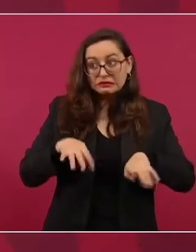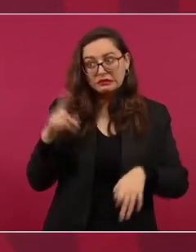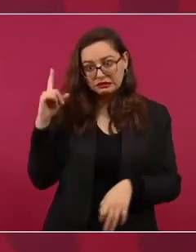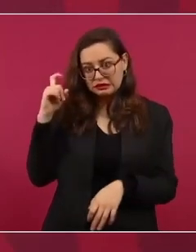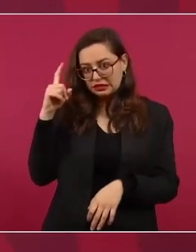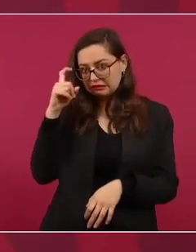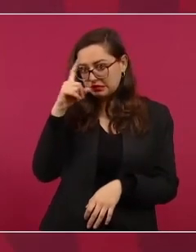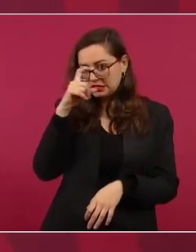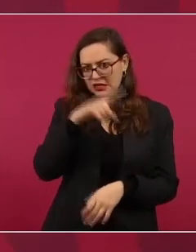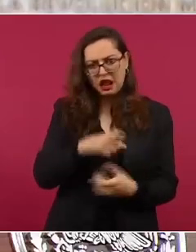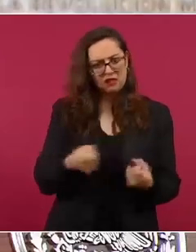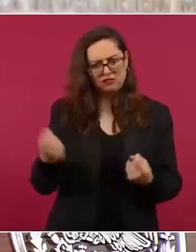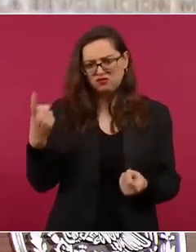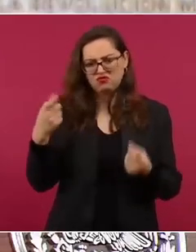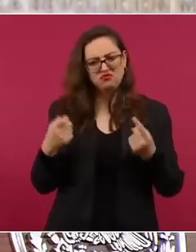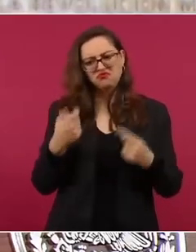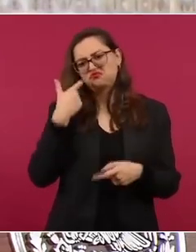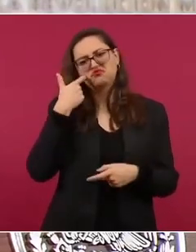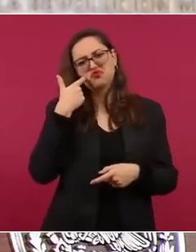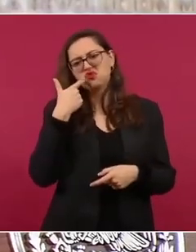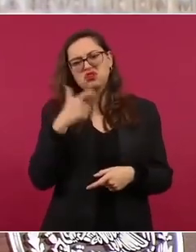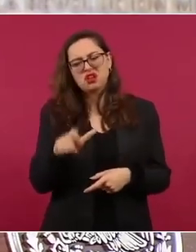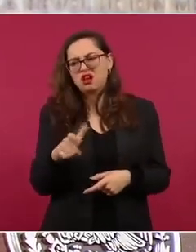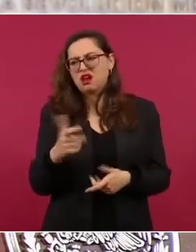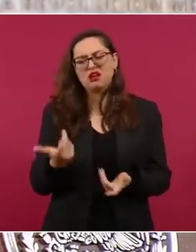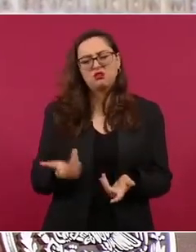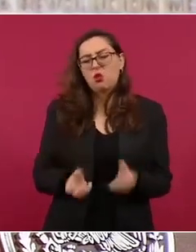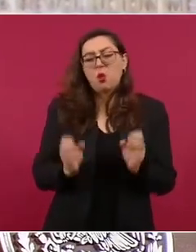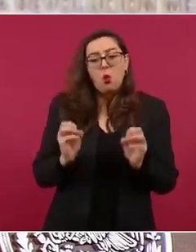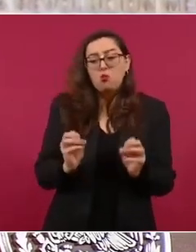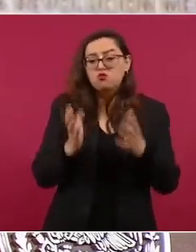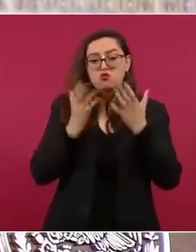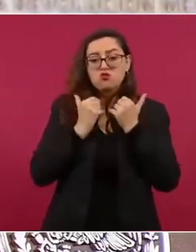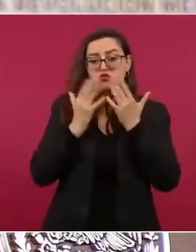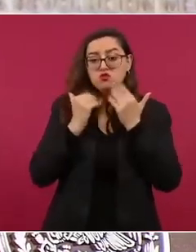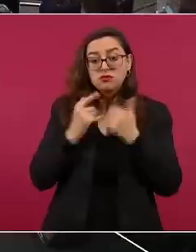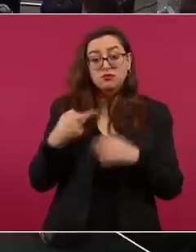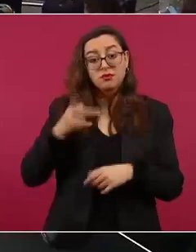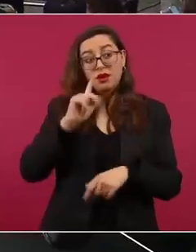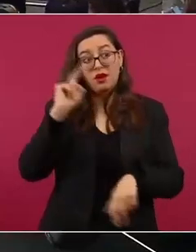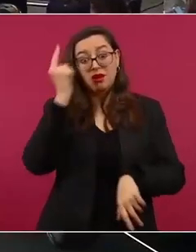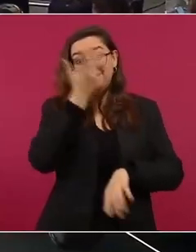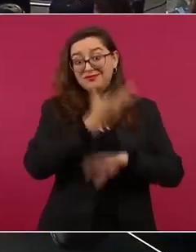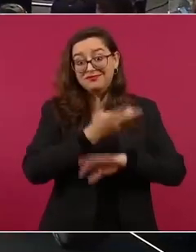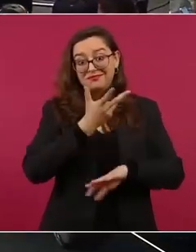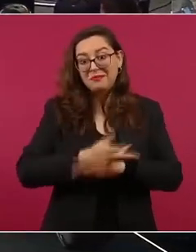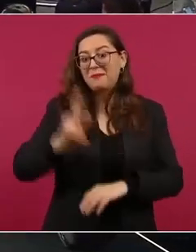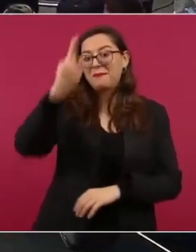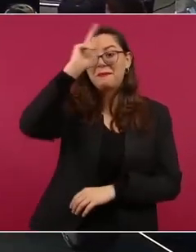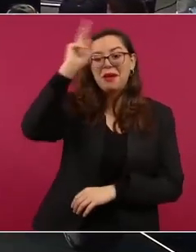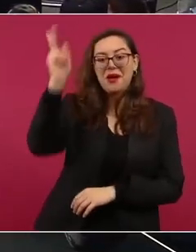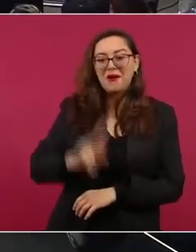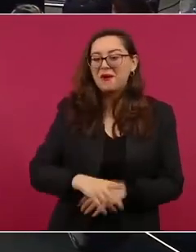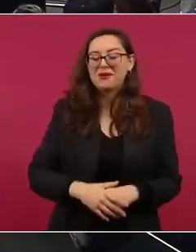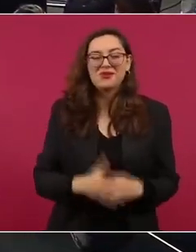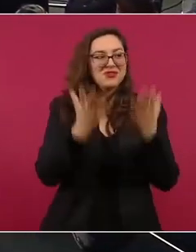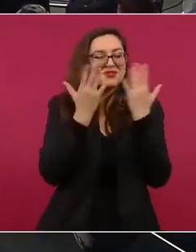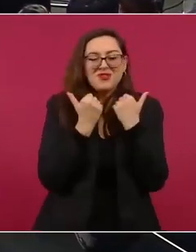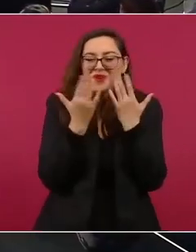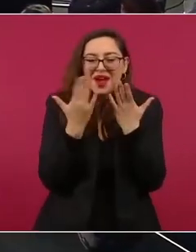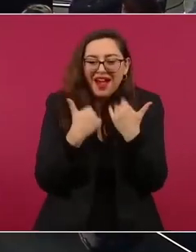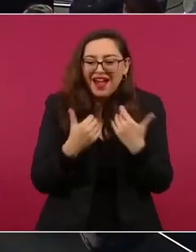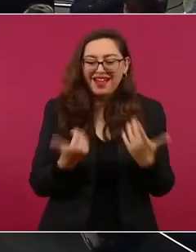pero allá hay menos. Por eso vamos a seguir insistiendo en el ordenar el